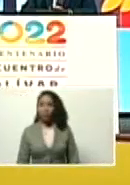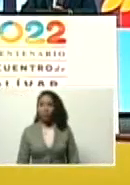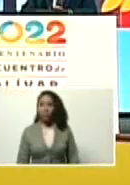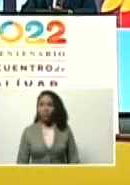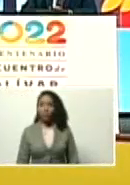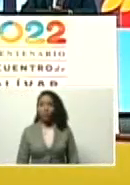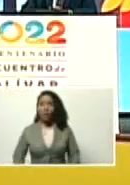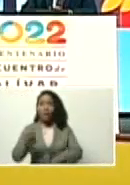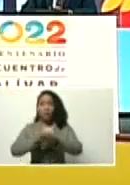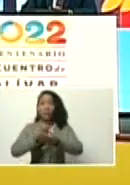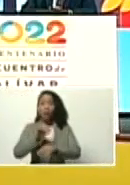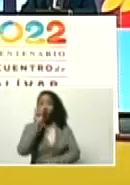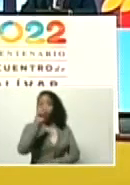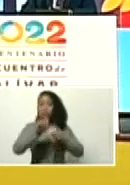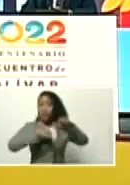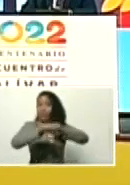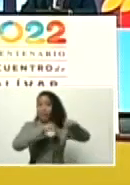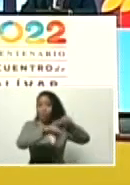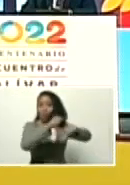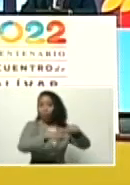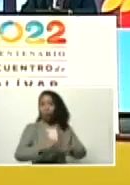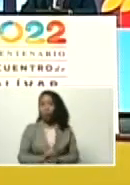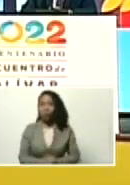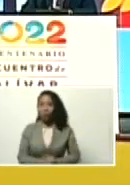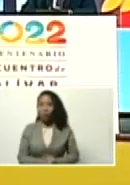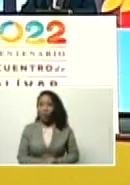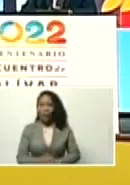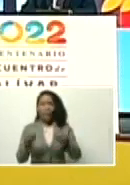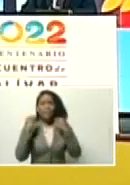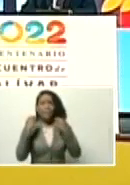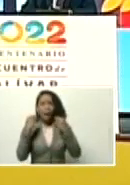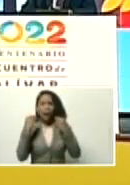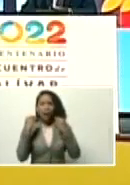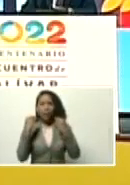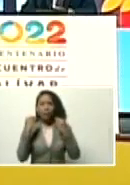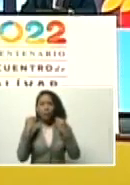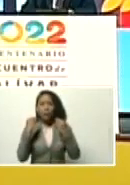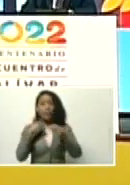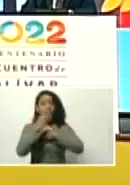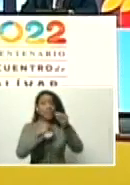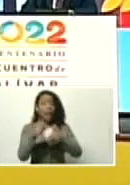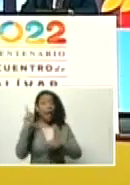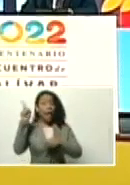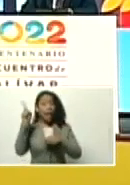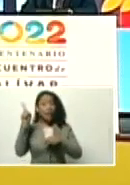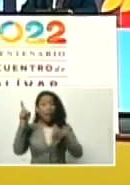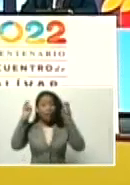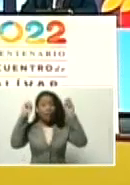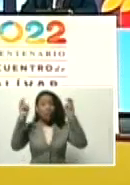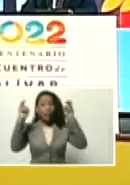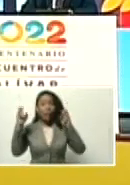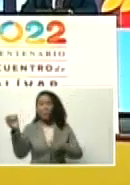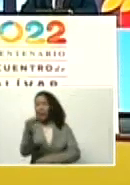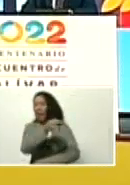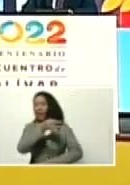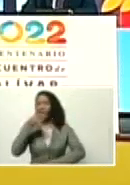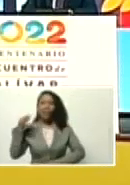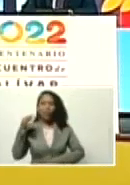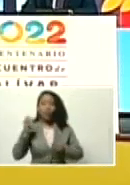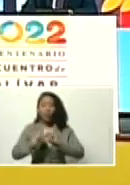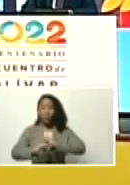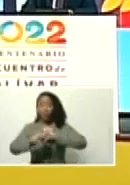Y pasaron dos siglos para que hubiera esa ola maravillosa, ese despertar